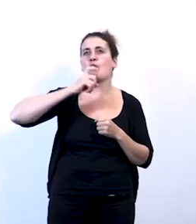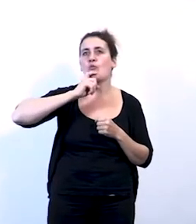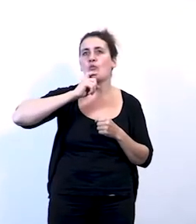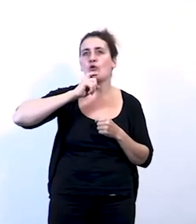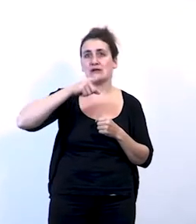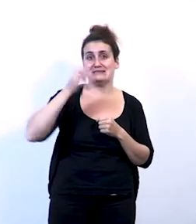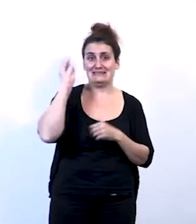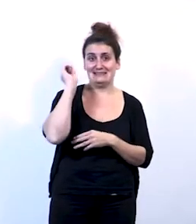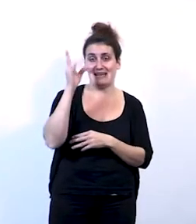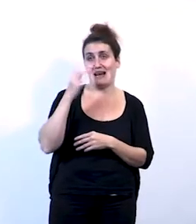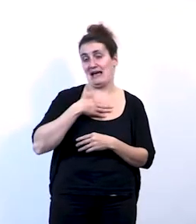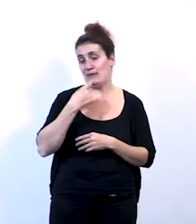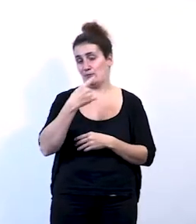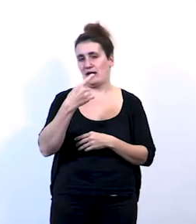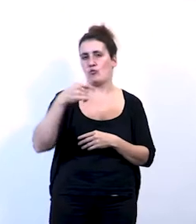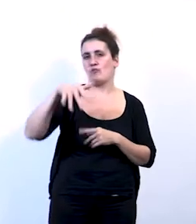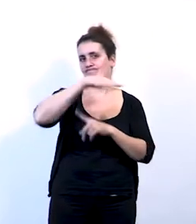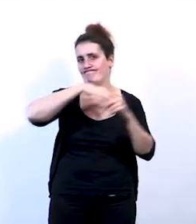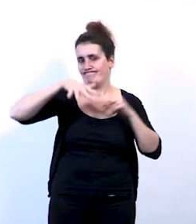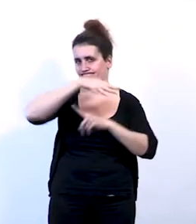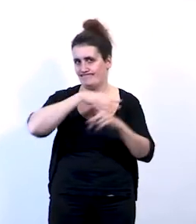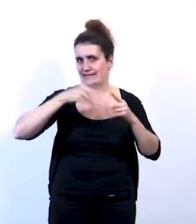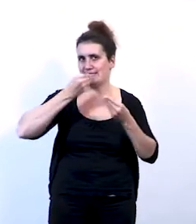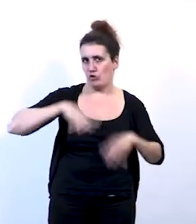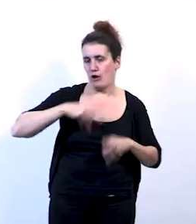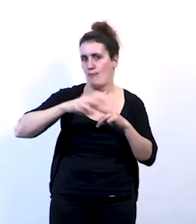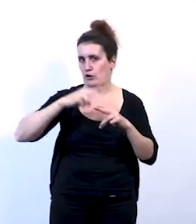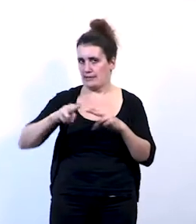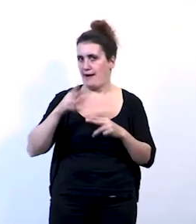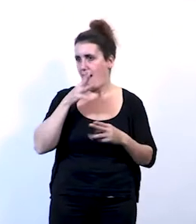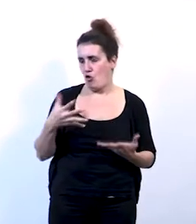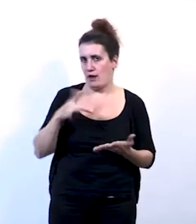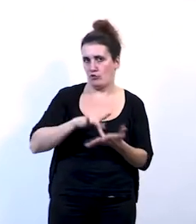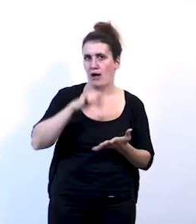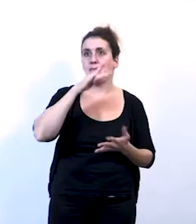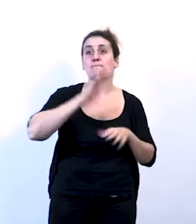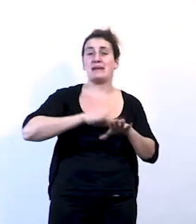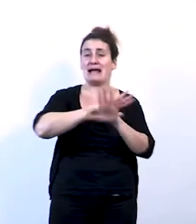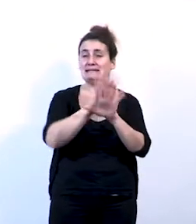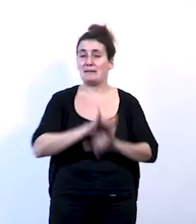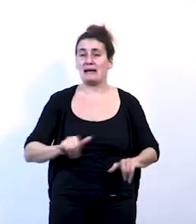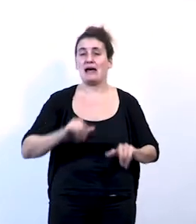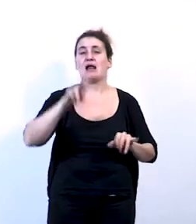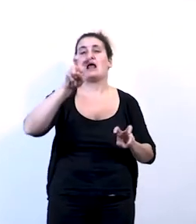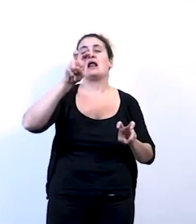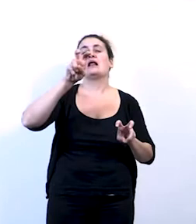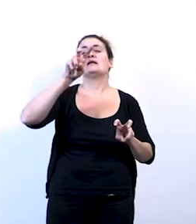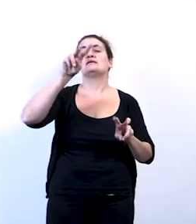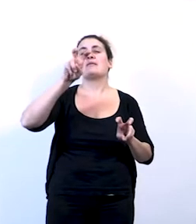esta charla empezar también por una contextualización histórica y política de lo que está sucediendo, para terminar en la importancia que tiene la lucha de las